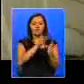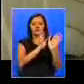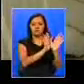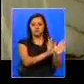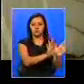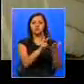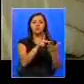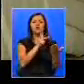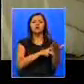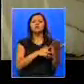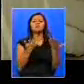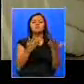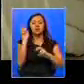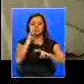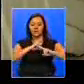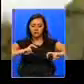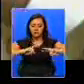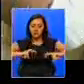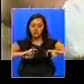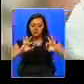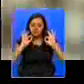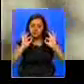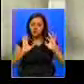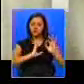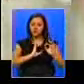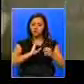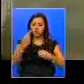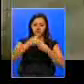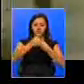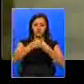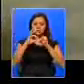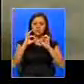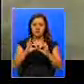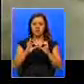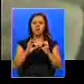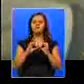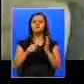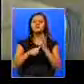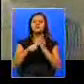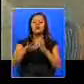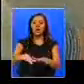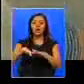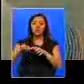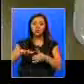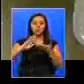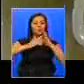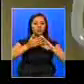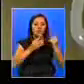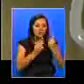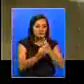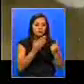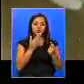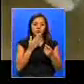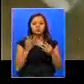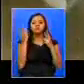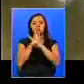de investigación basado en las tecnologías participativas, en la cooperación del MAGAP con la comunidad, para mejorar los cultivos del sector,